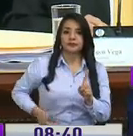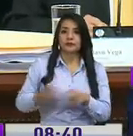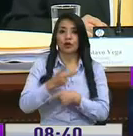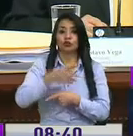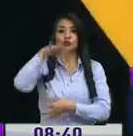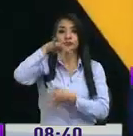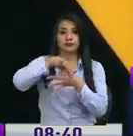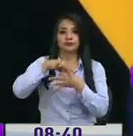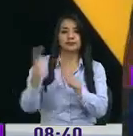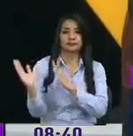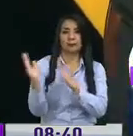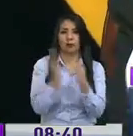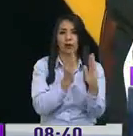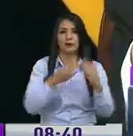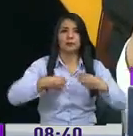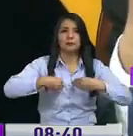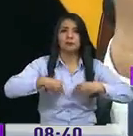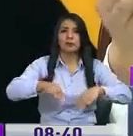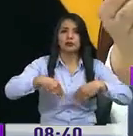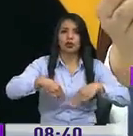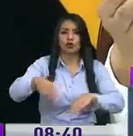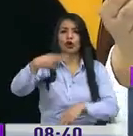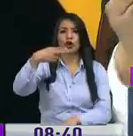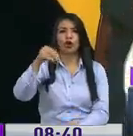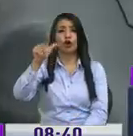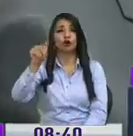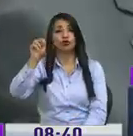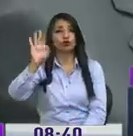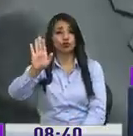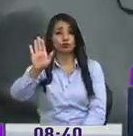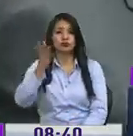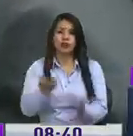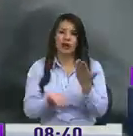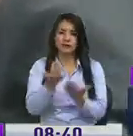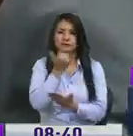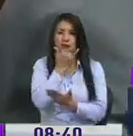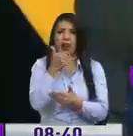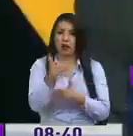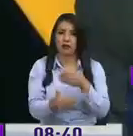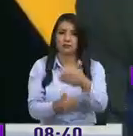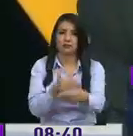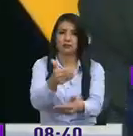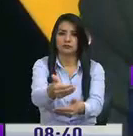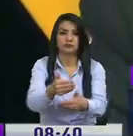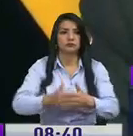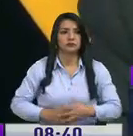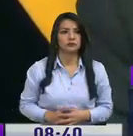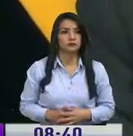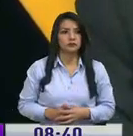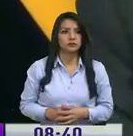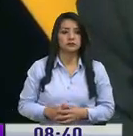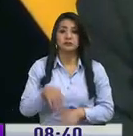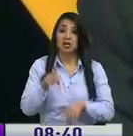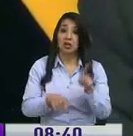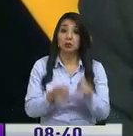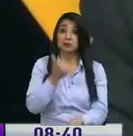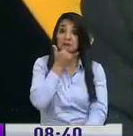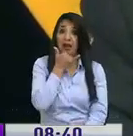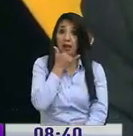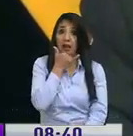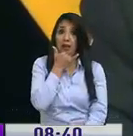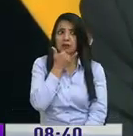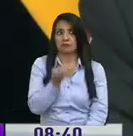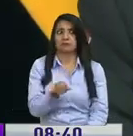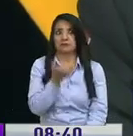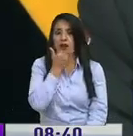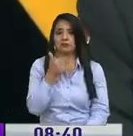temporal, el método de Hunt daría paso a posibles irregularidades. Al hablar de fraude, nosotros nos referimos